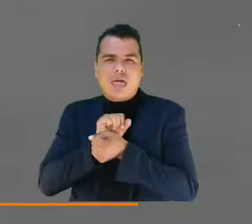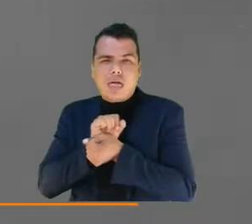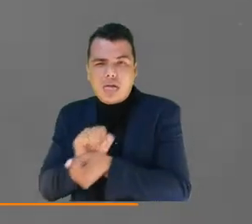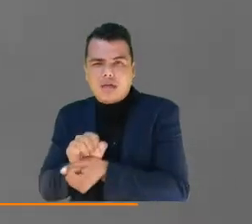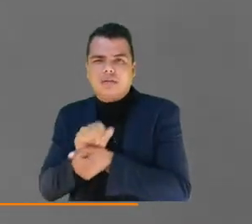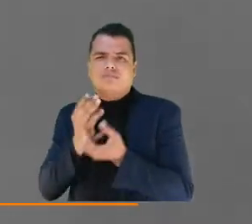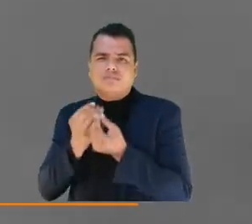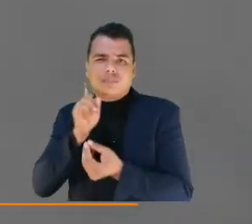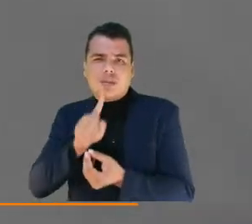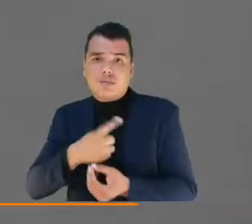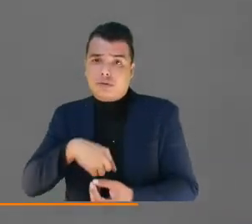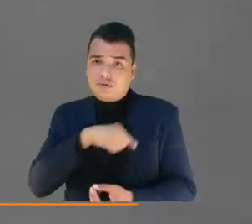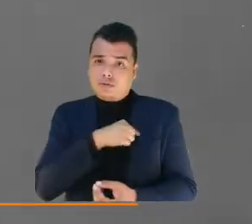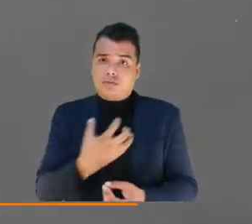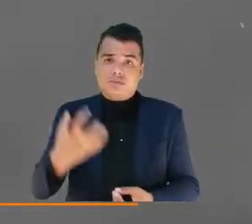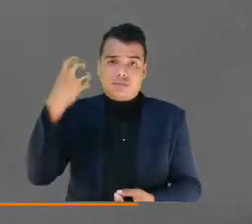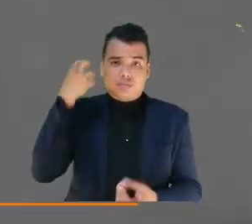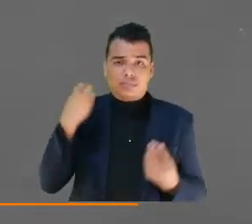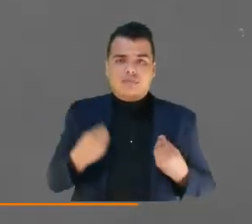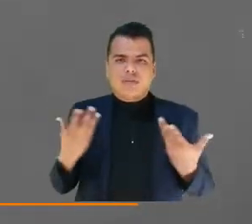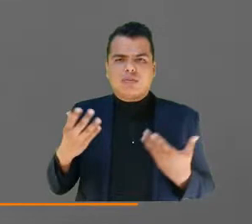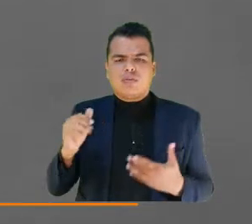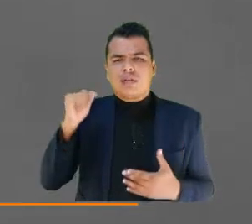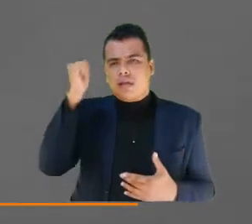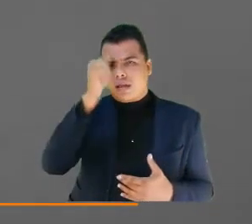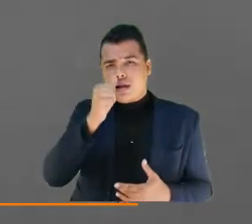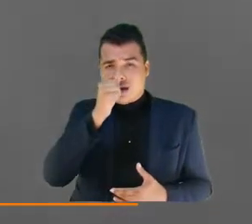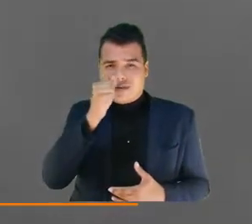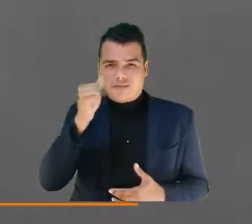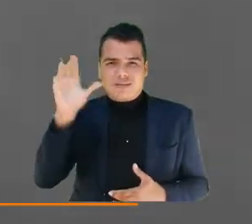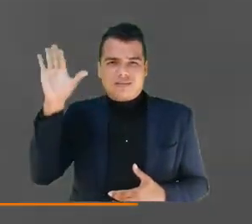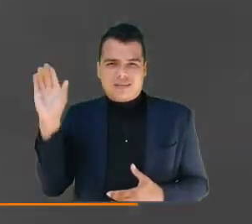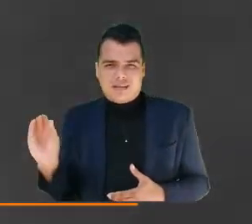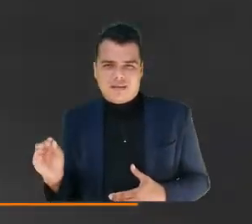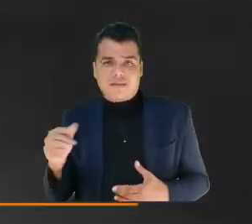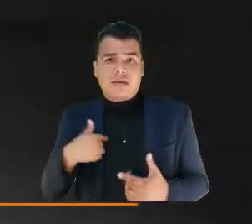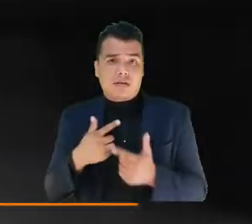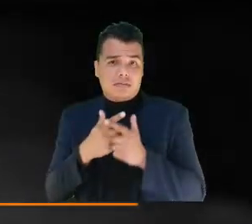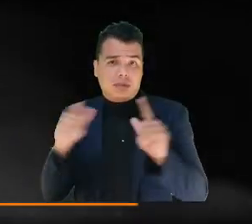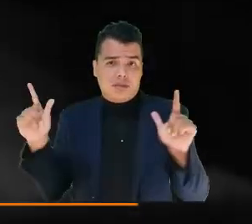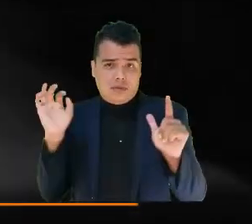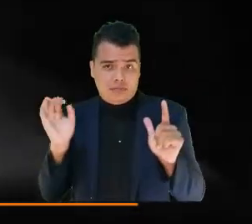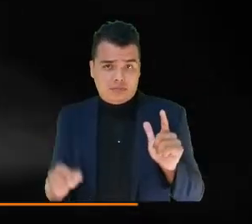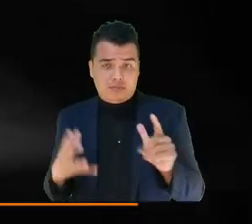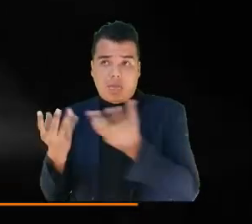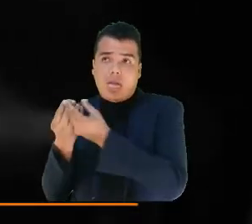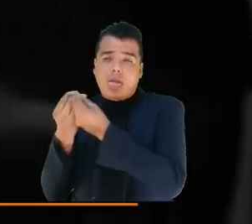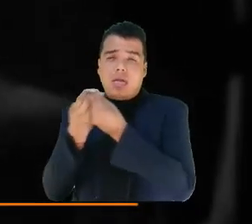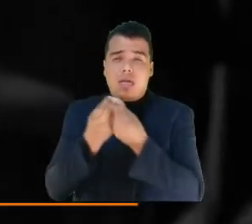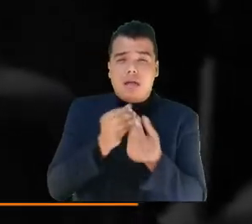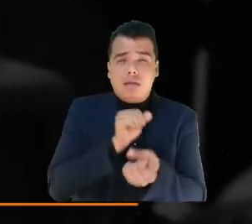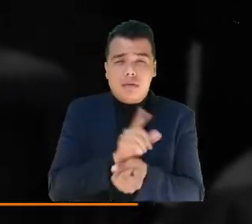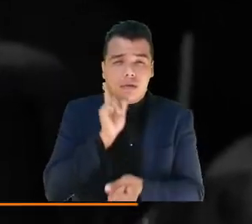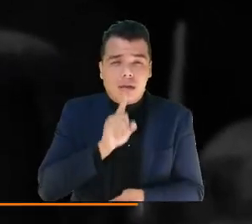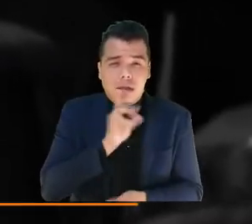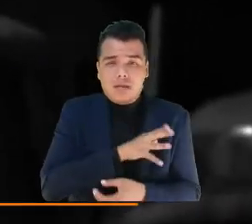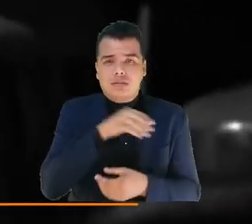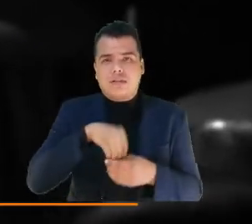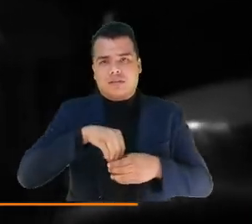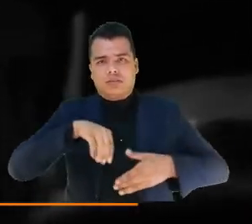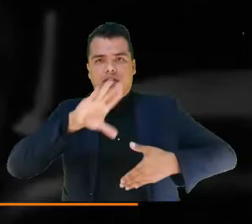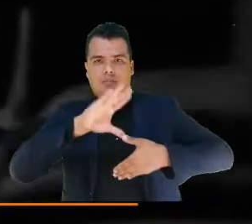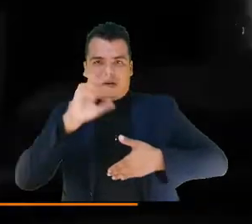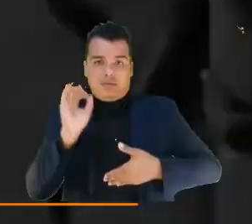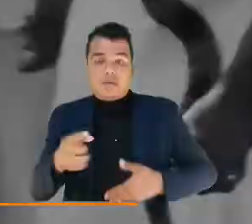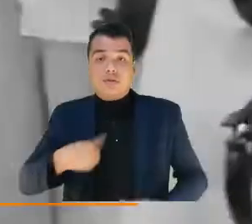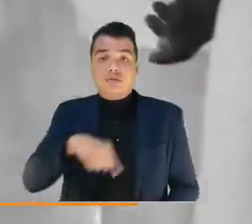de esclavitud, vivían en el continente africano, que fueron traídos a América en condición de esclavitud. Y eso es otra cosa, decir